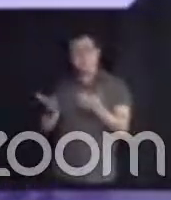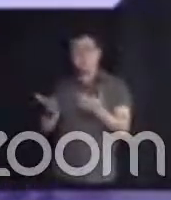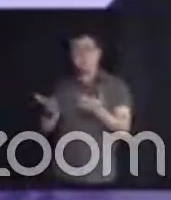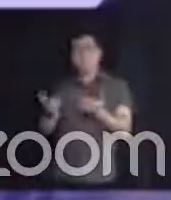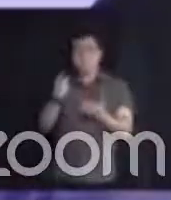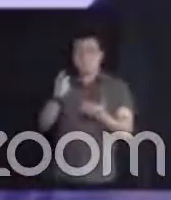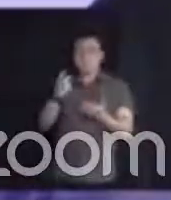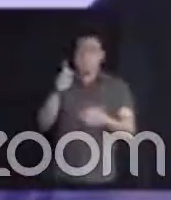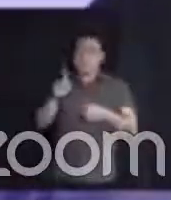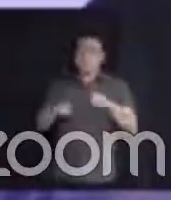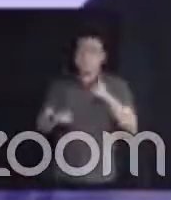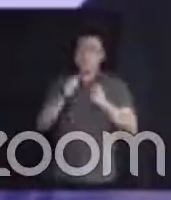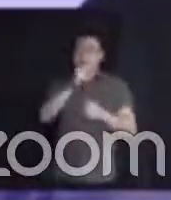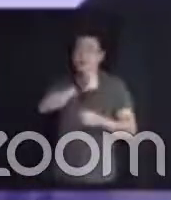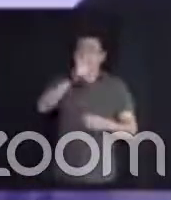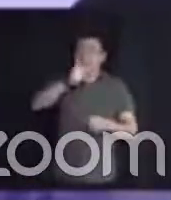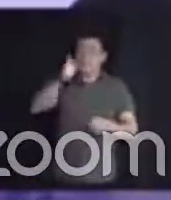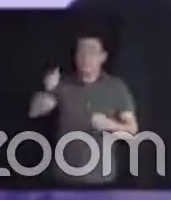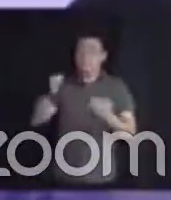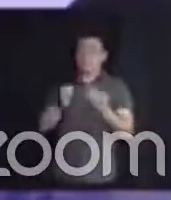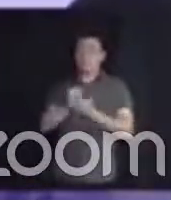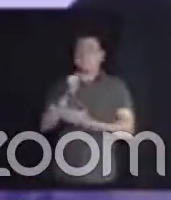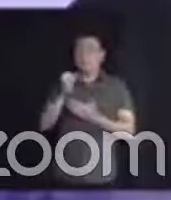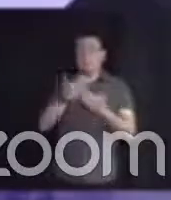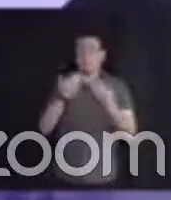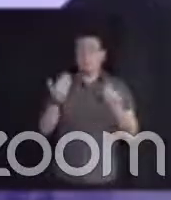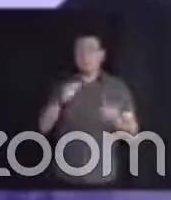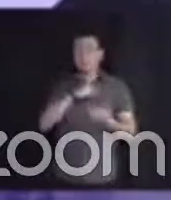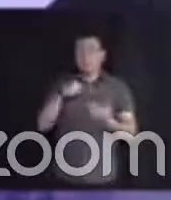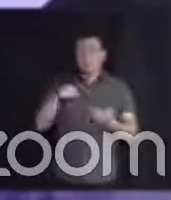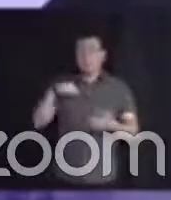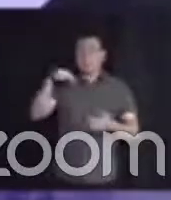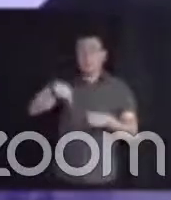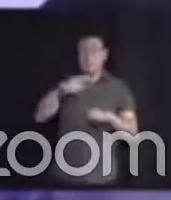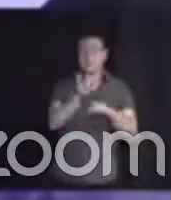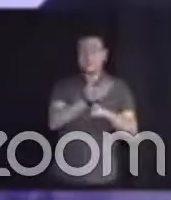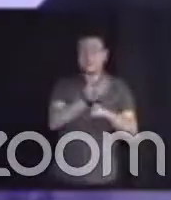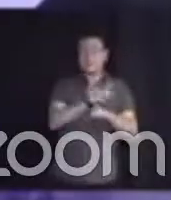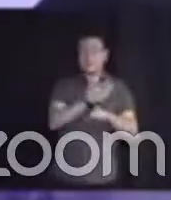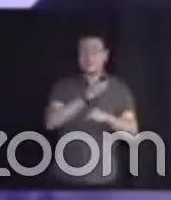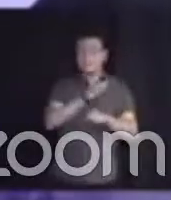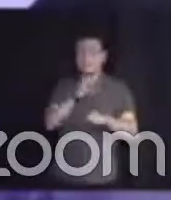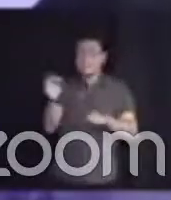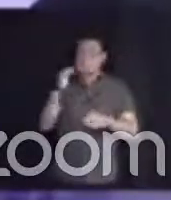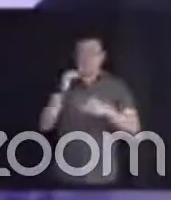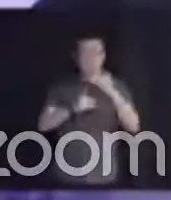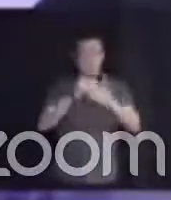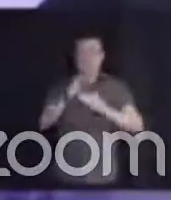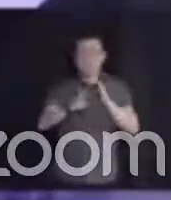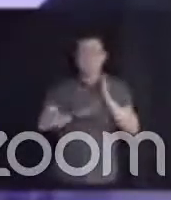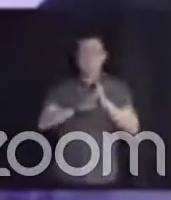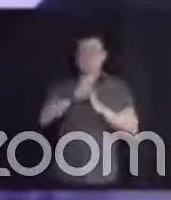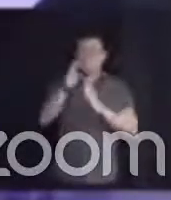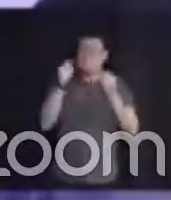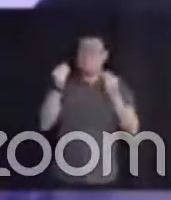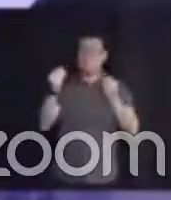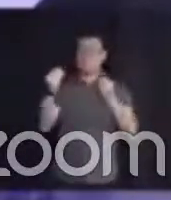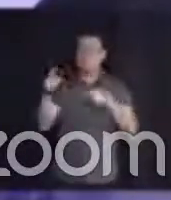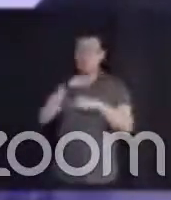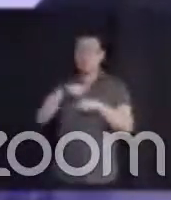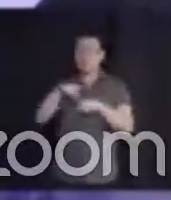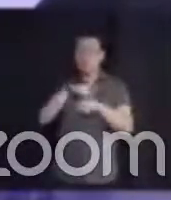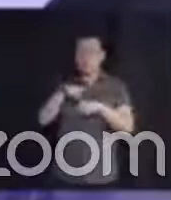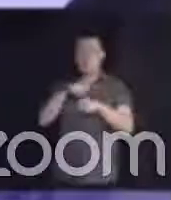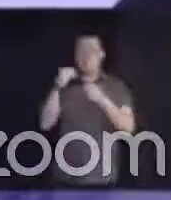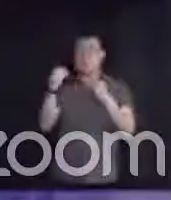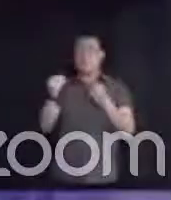nosotros. Y yo creo que todos nosotros que estamos aquí en Estados Unidos vamos a llegar muy lejos. Va a haber muchos diamantes, va a